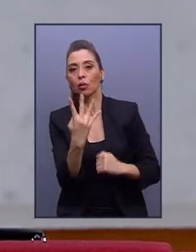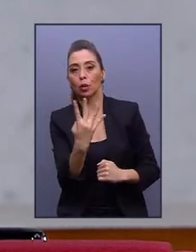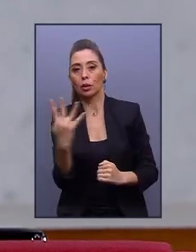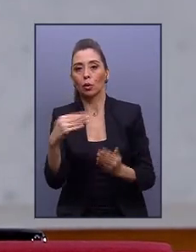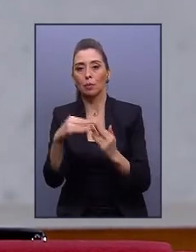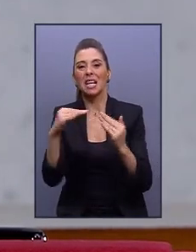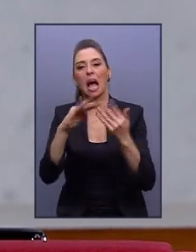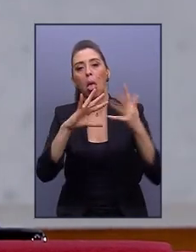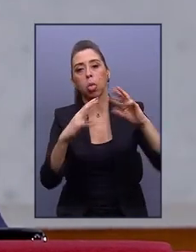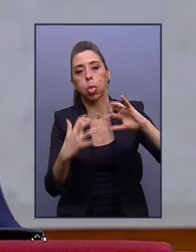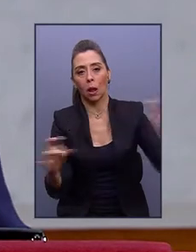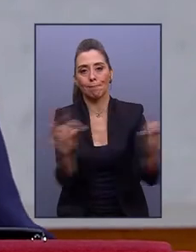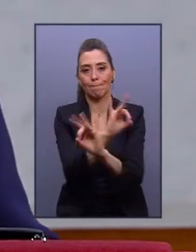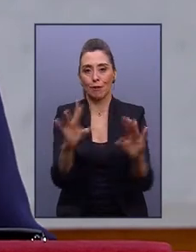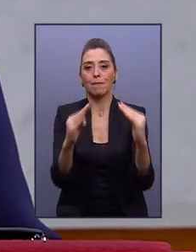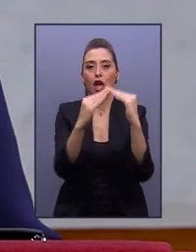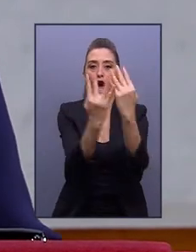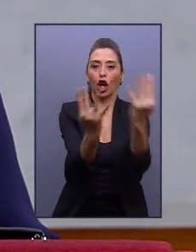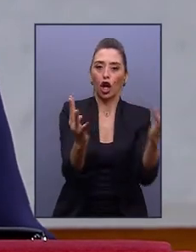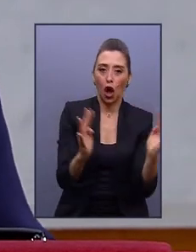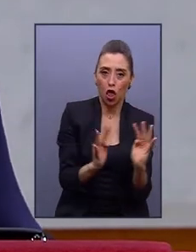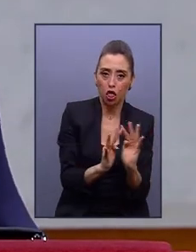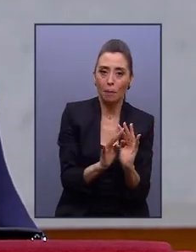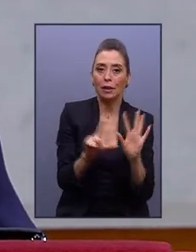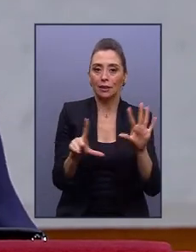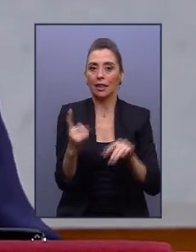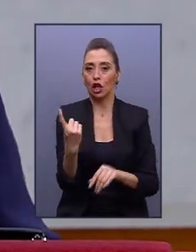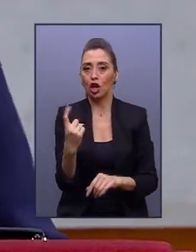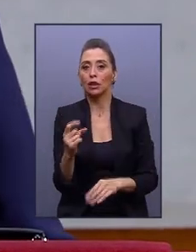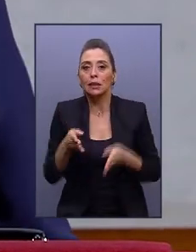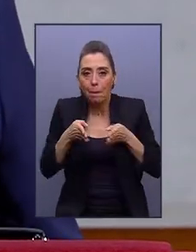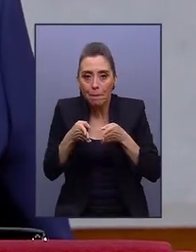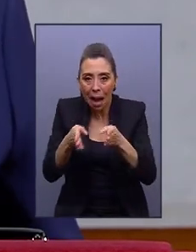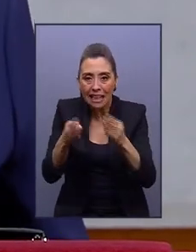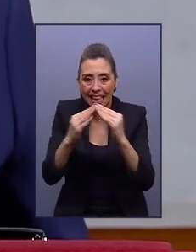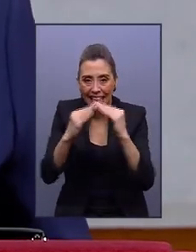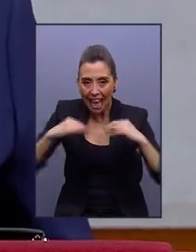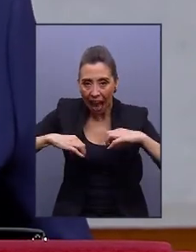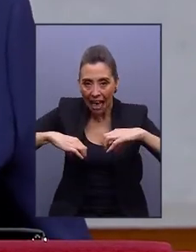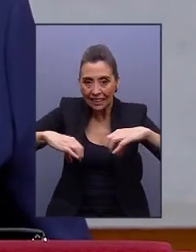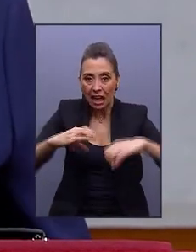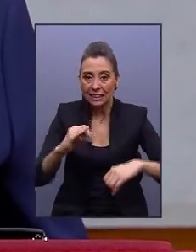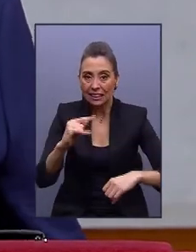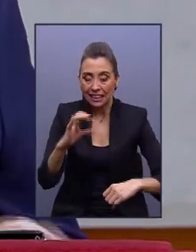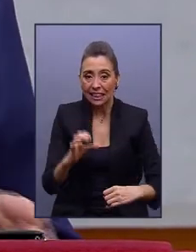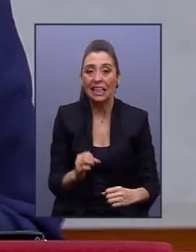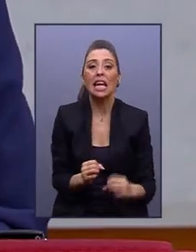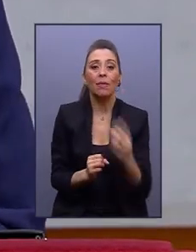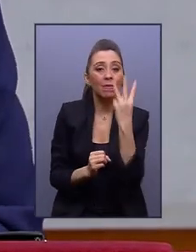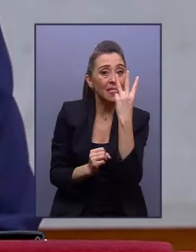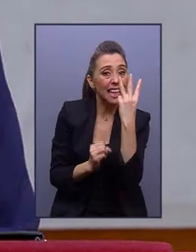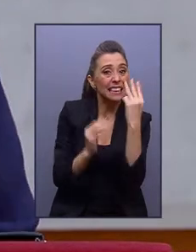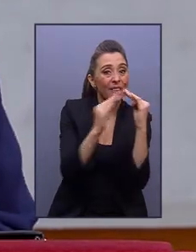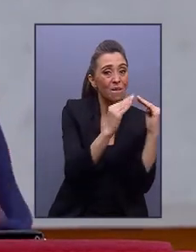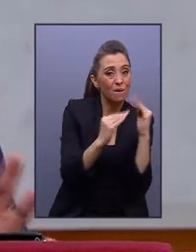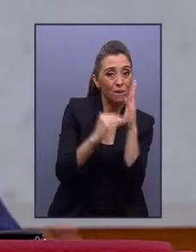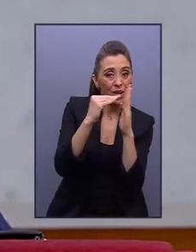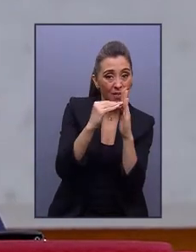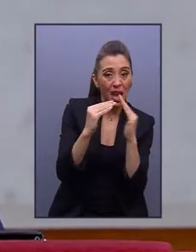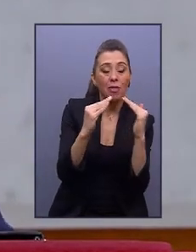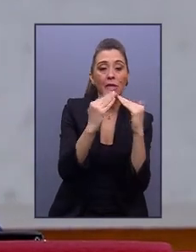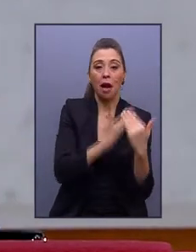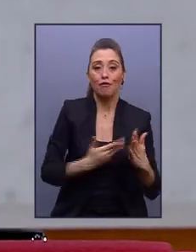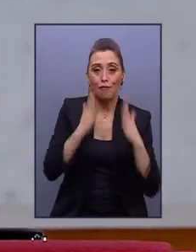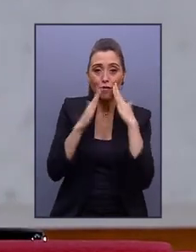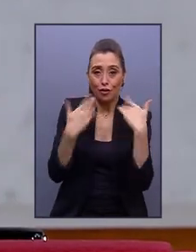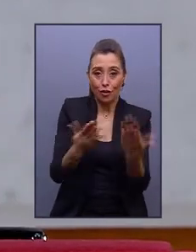144.000 viviendas en condominios y 711 CITES. Es decir, una de cada 3 viviendas existentes en condominios